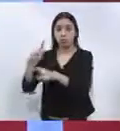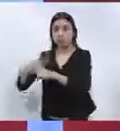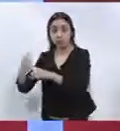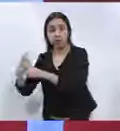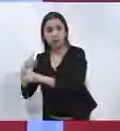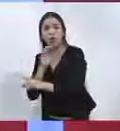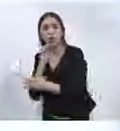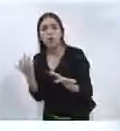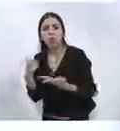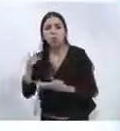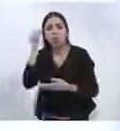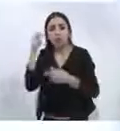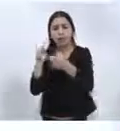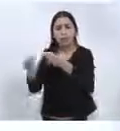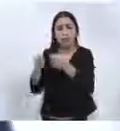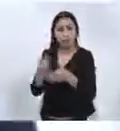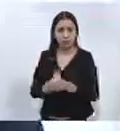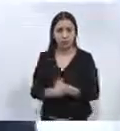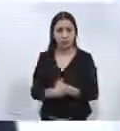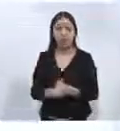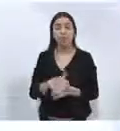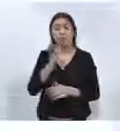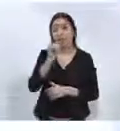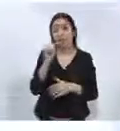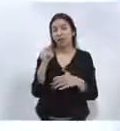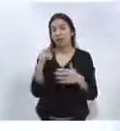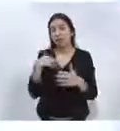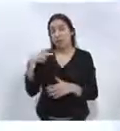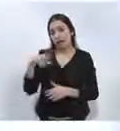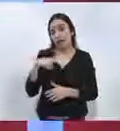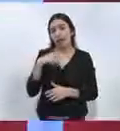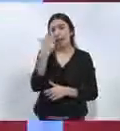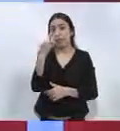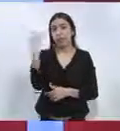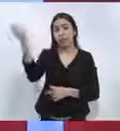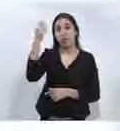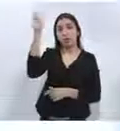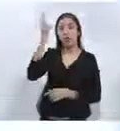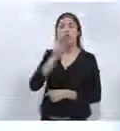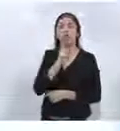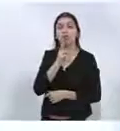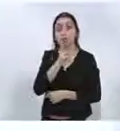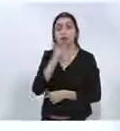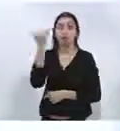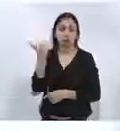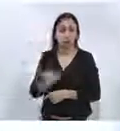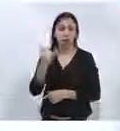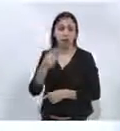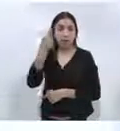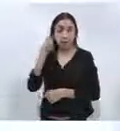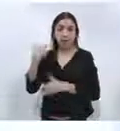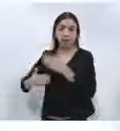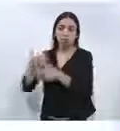de crédito? Y tenemos aproximadamente 10 millones de dólares todavía disponible para, sí, para este segundo semestre, o sea